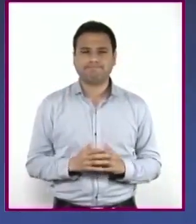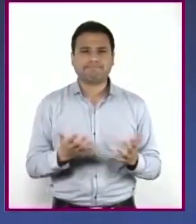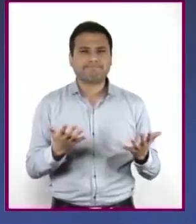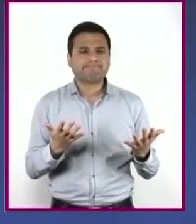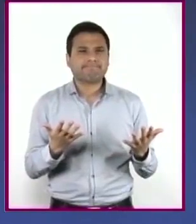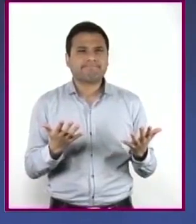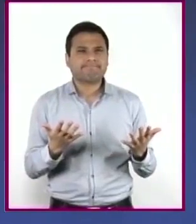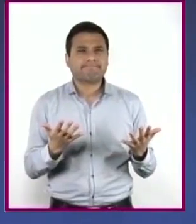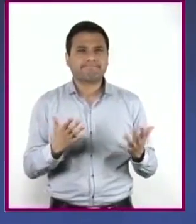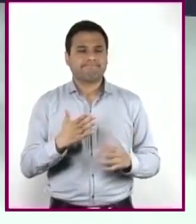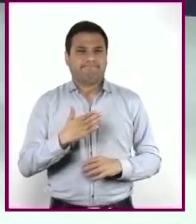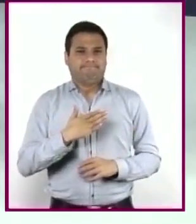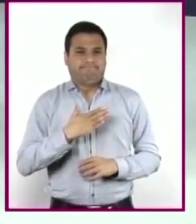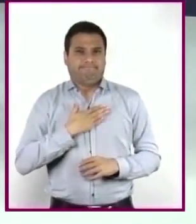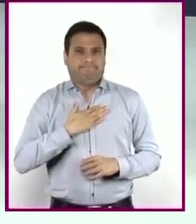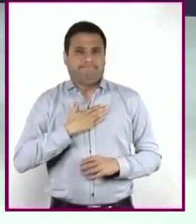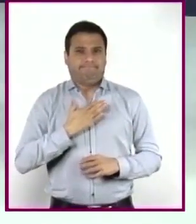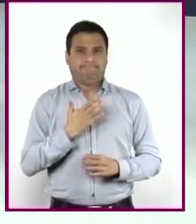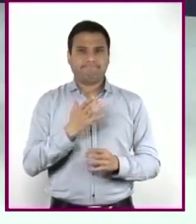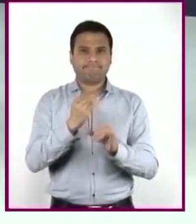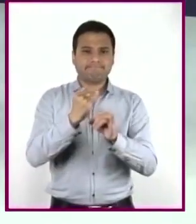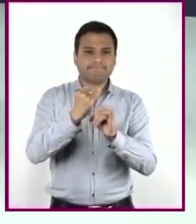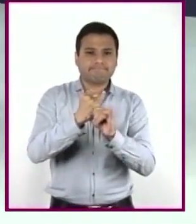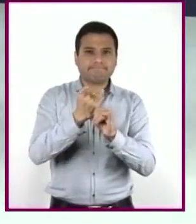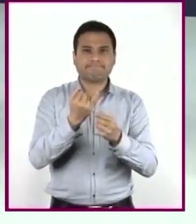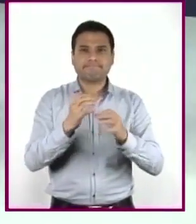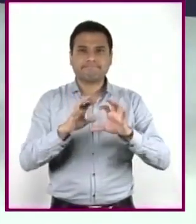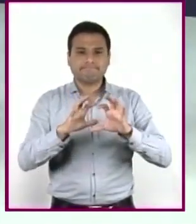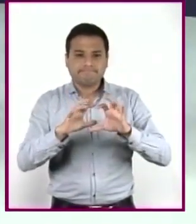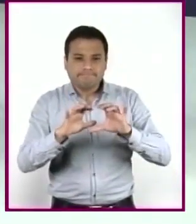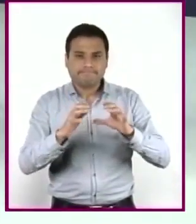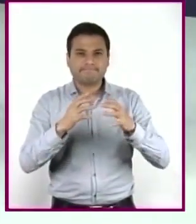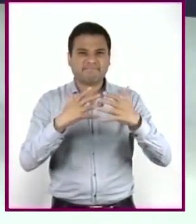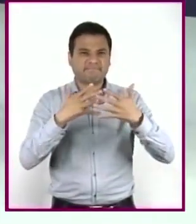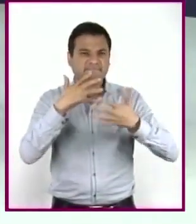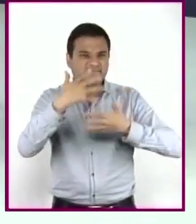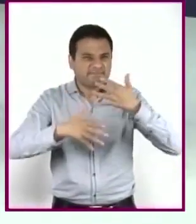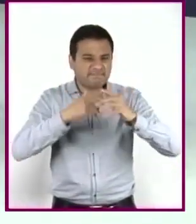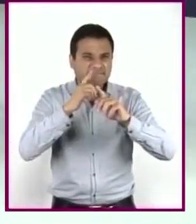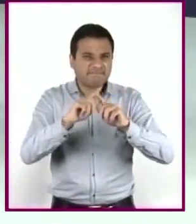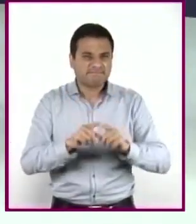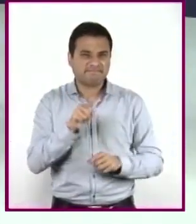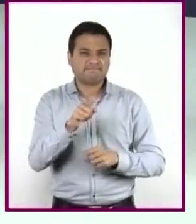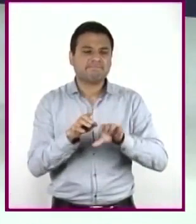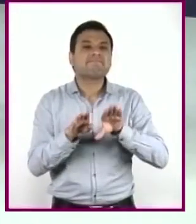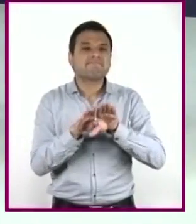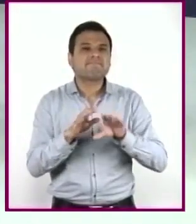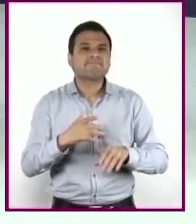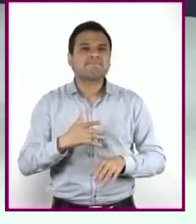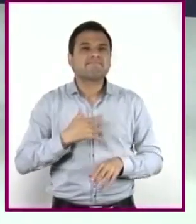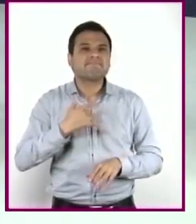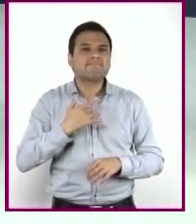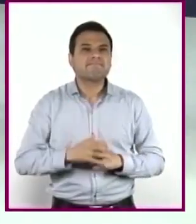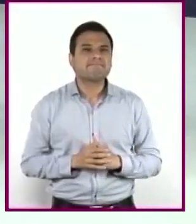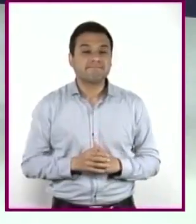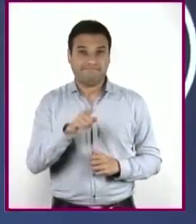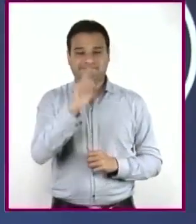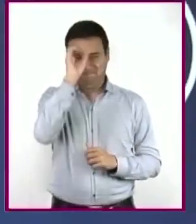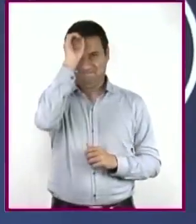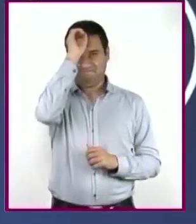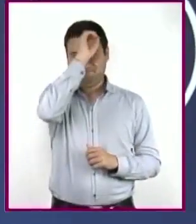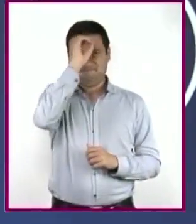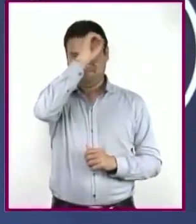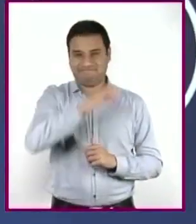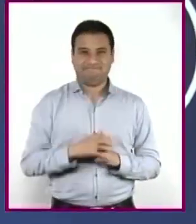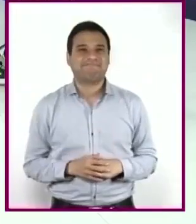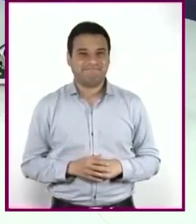sobre cómo ha sido nuestra relación con los distintos tipos de contenido violento de los que hemos hablado hasta ahorita. ¿Les parece? No